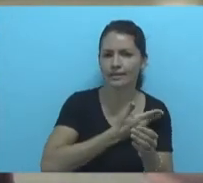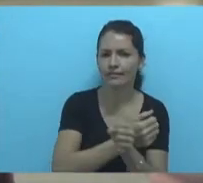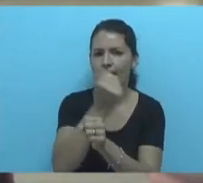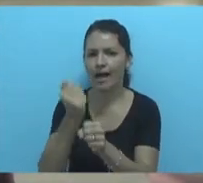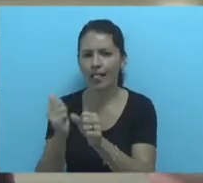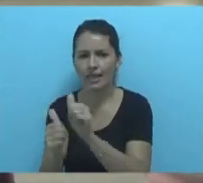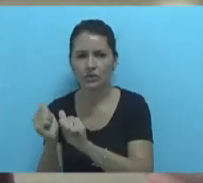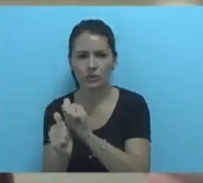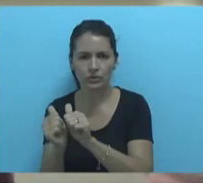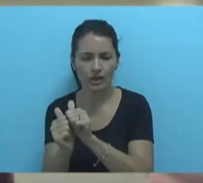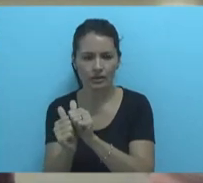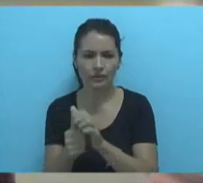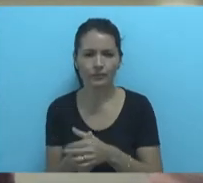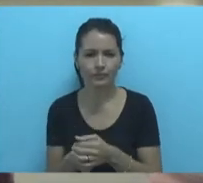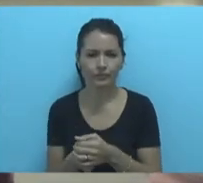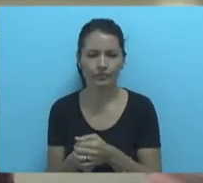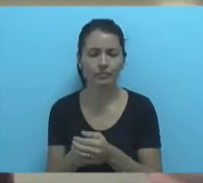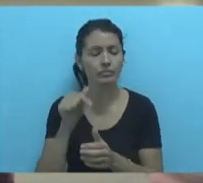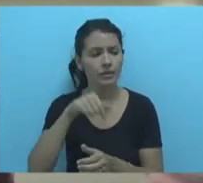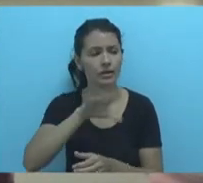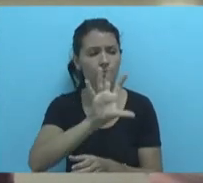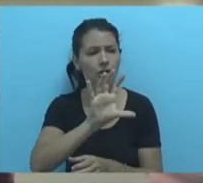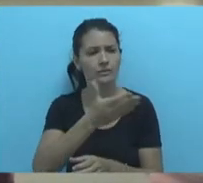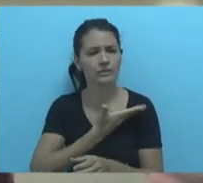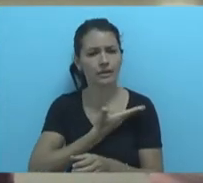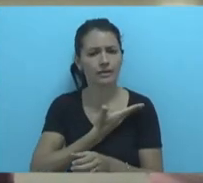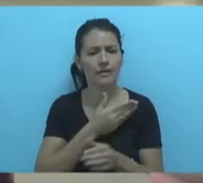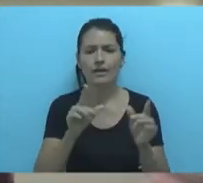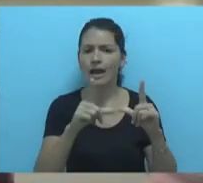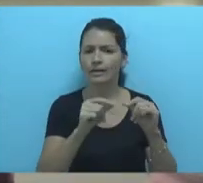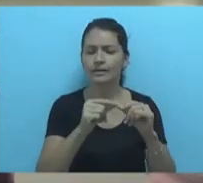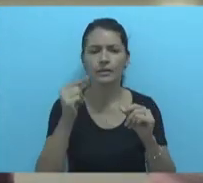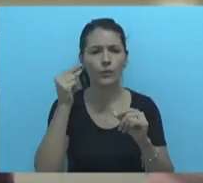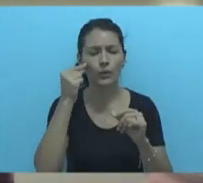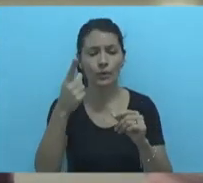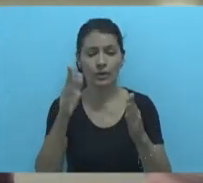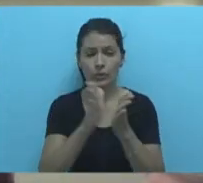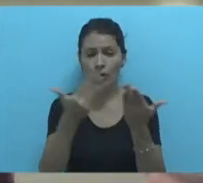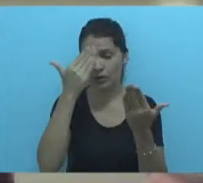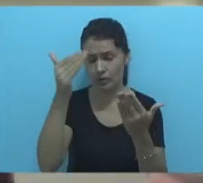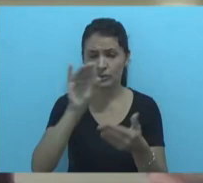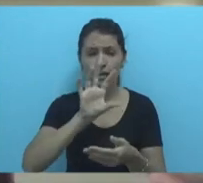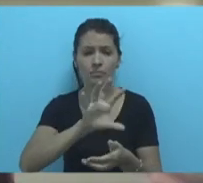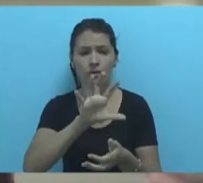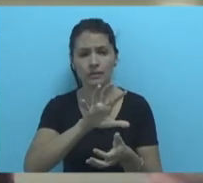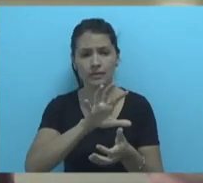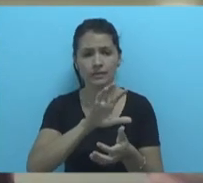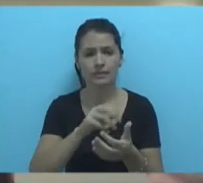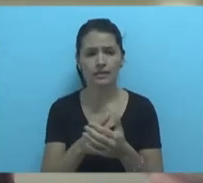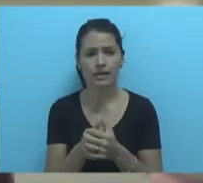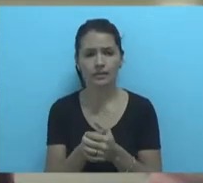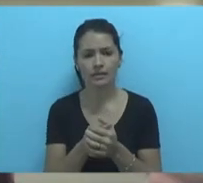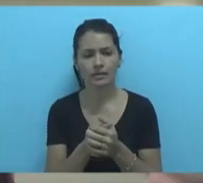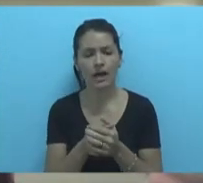simplemente decir que justamente la provincia, por el artículo 41 de la Constitución, tiene